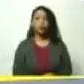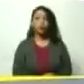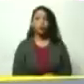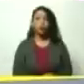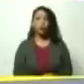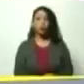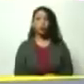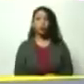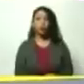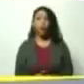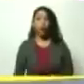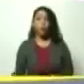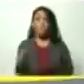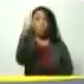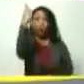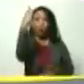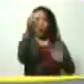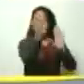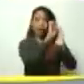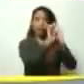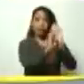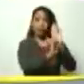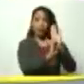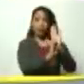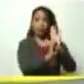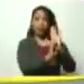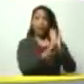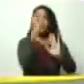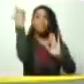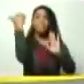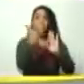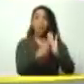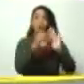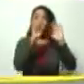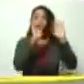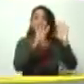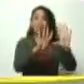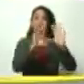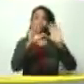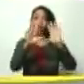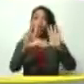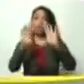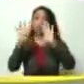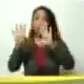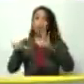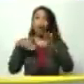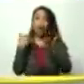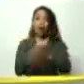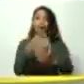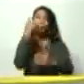la primera etapa de 1989 a 1999